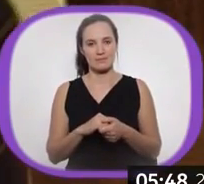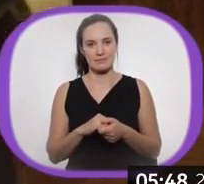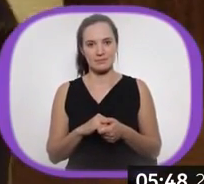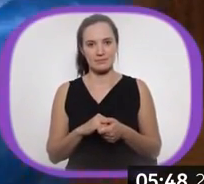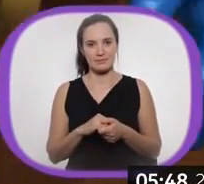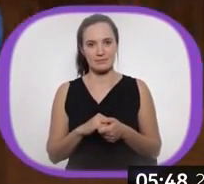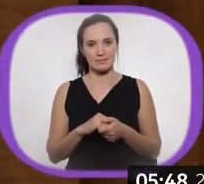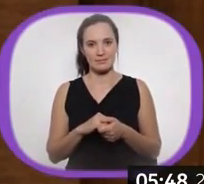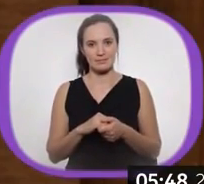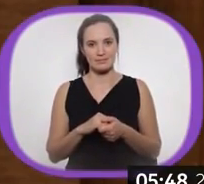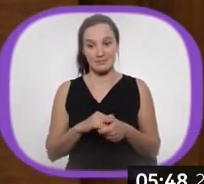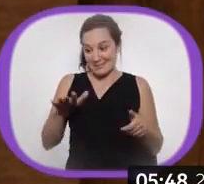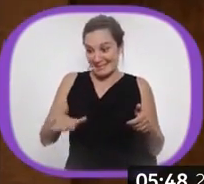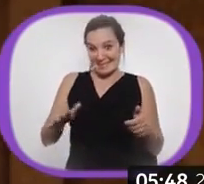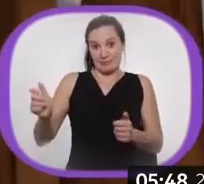¡Mike el Caballero!